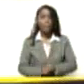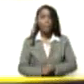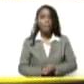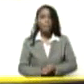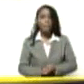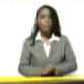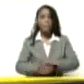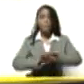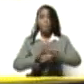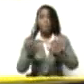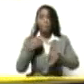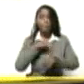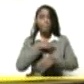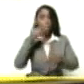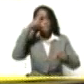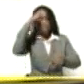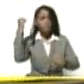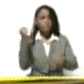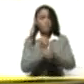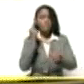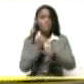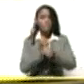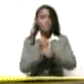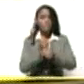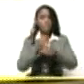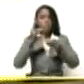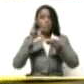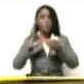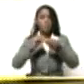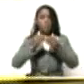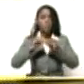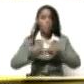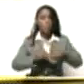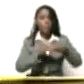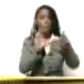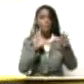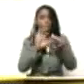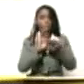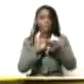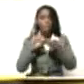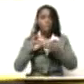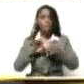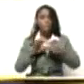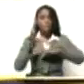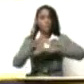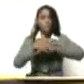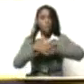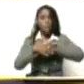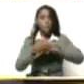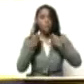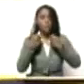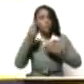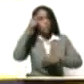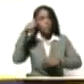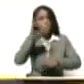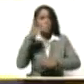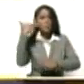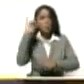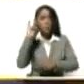Y ya estamos trabajando en su confección, articulación tecnológica, para que el pueblo